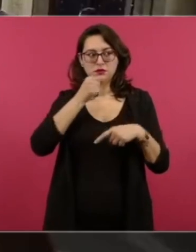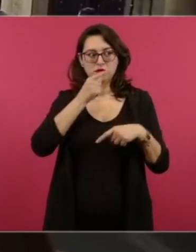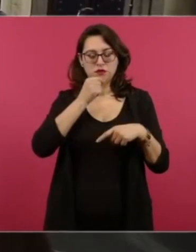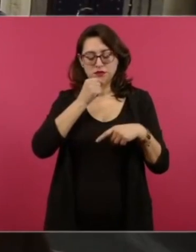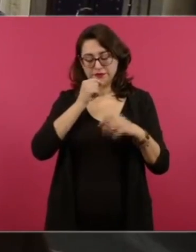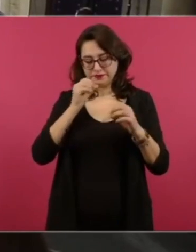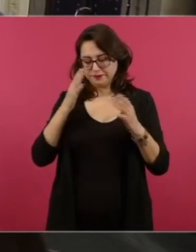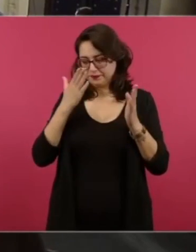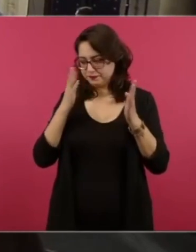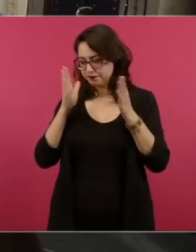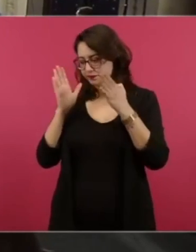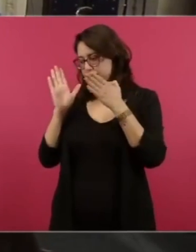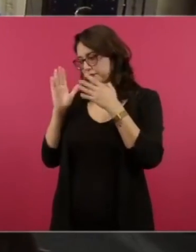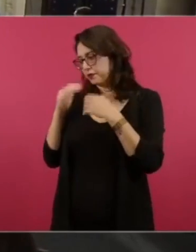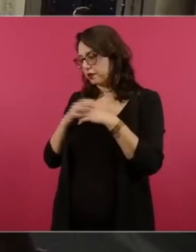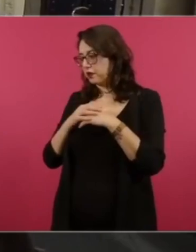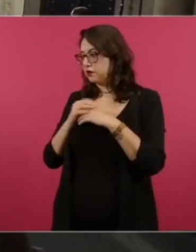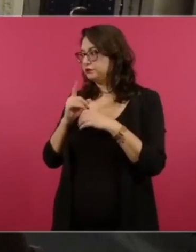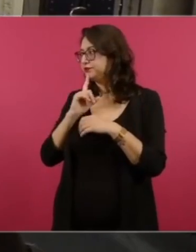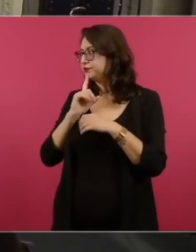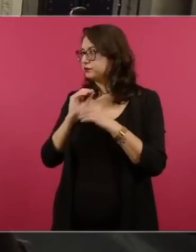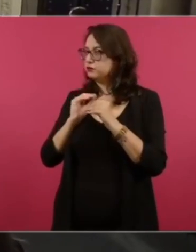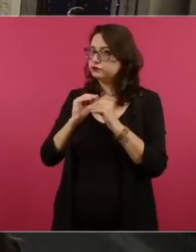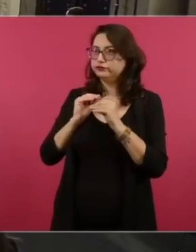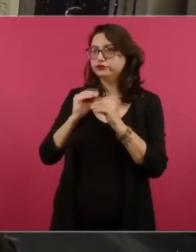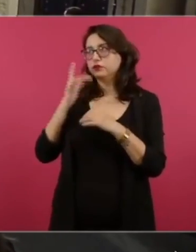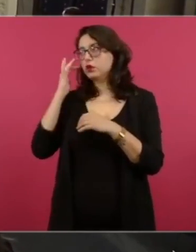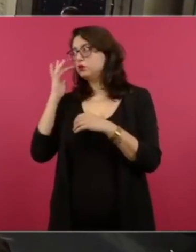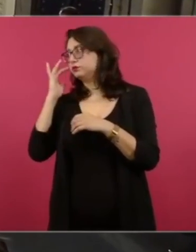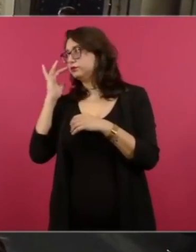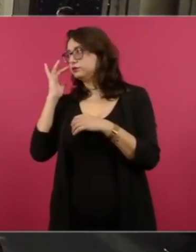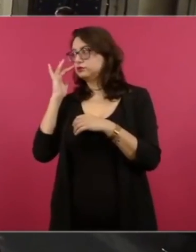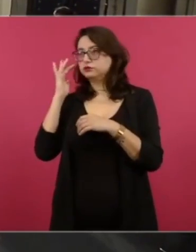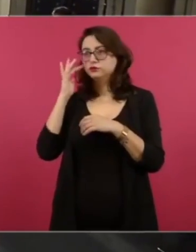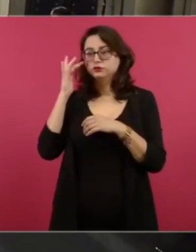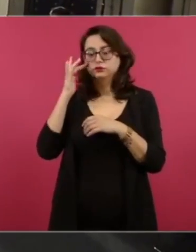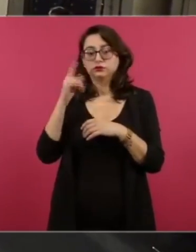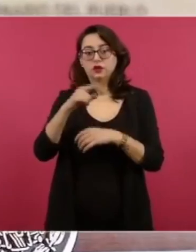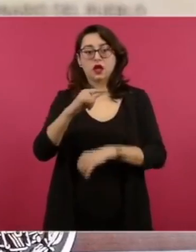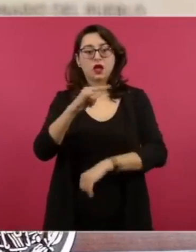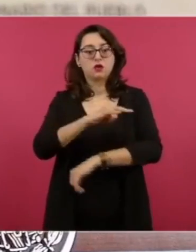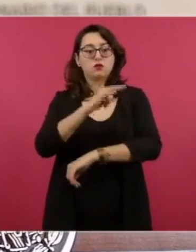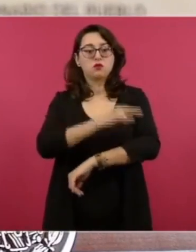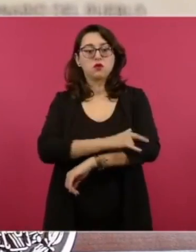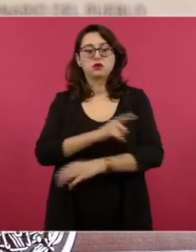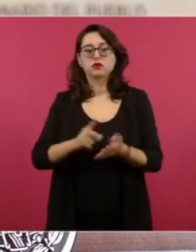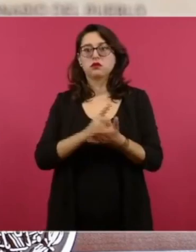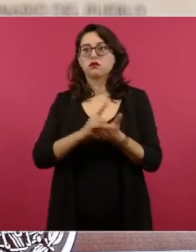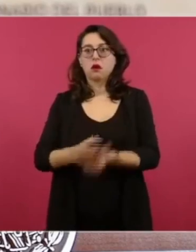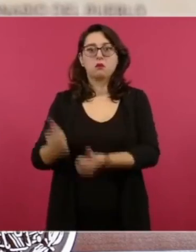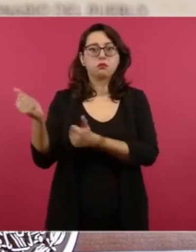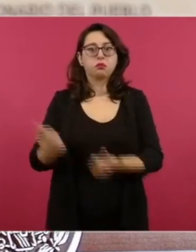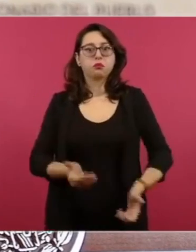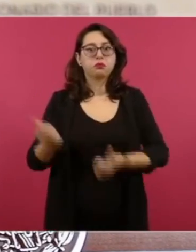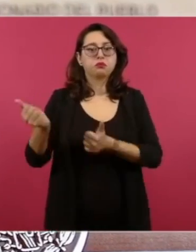como una hora o más tiempo para bajar droga en el aeropuerto de la Ciudad de